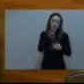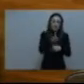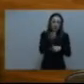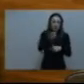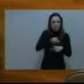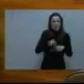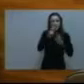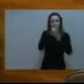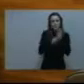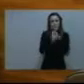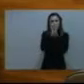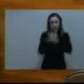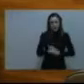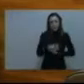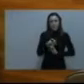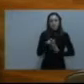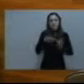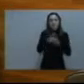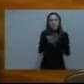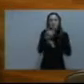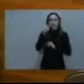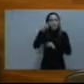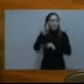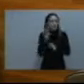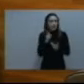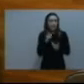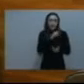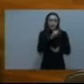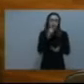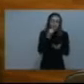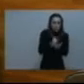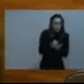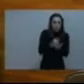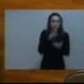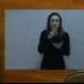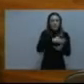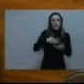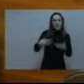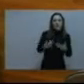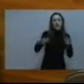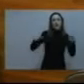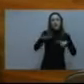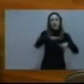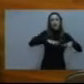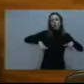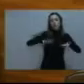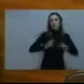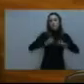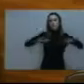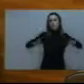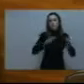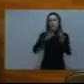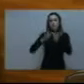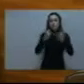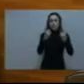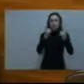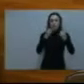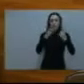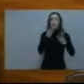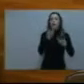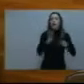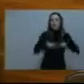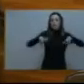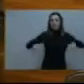piloto que plantea trasladar la ecoeducación a los espacios de relación libre entre alumnos y alumnas, como los patios de los